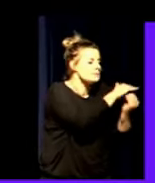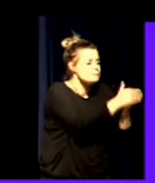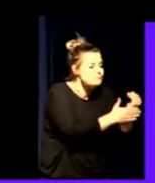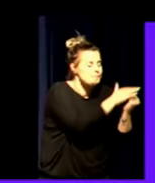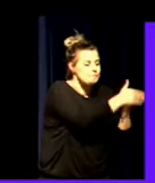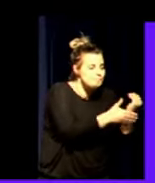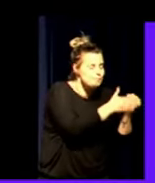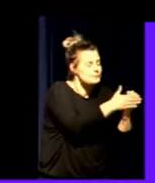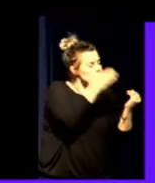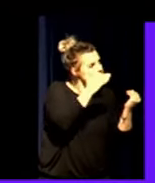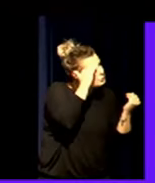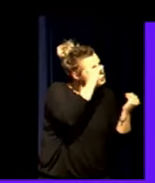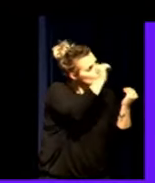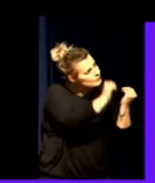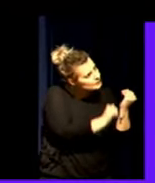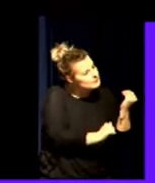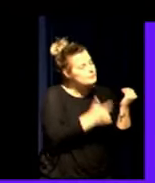escuchar, entender,